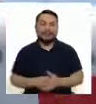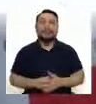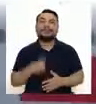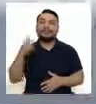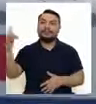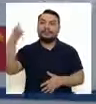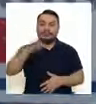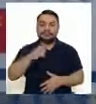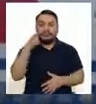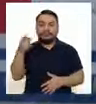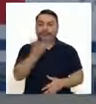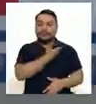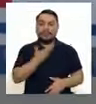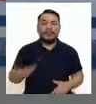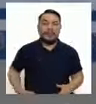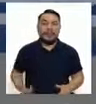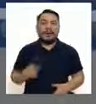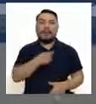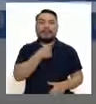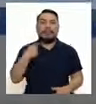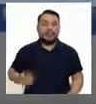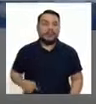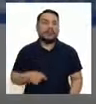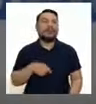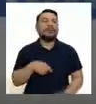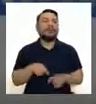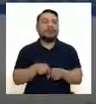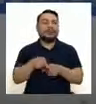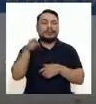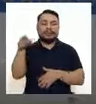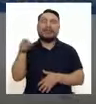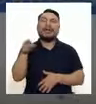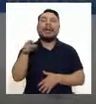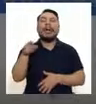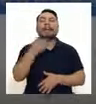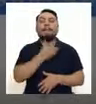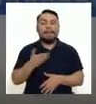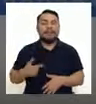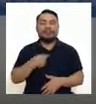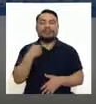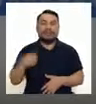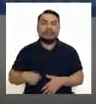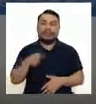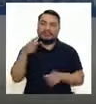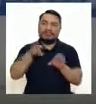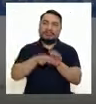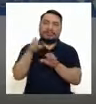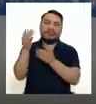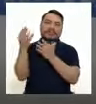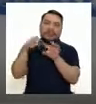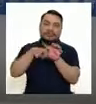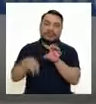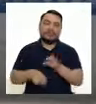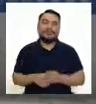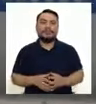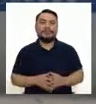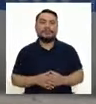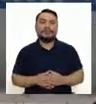Xi Jinping, el presidente de la República Popular